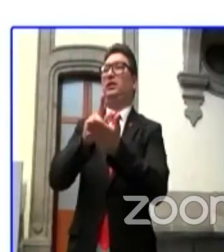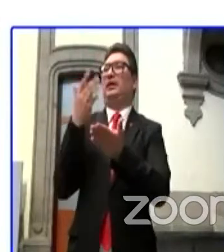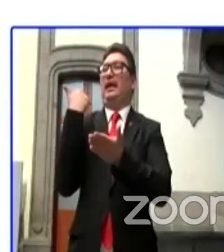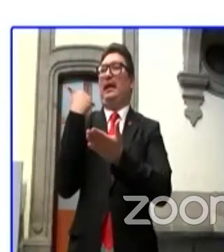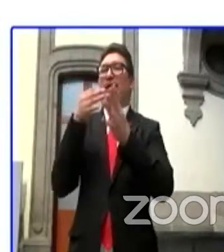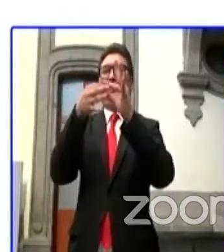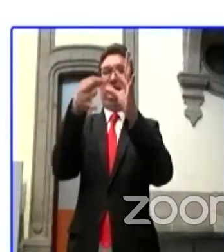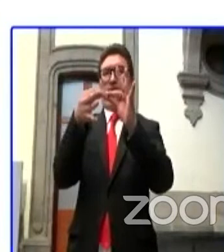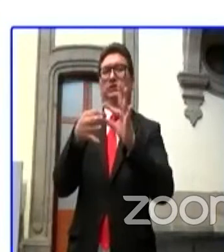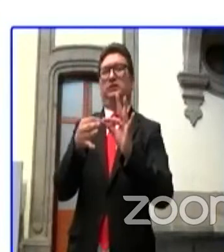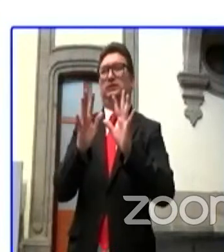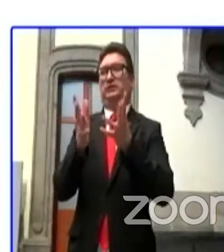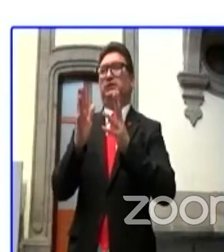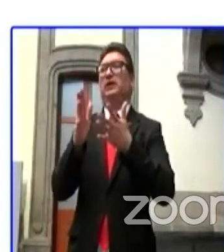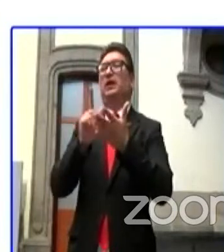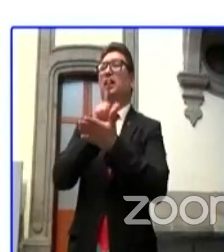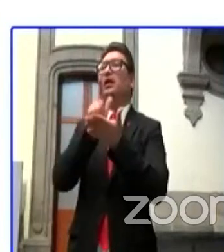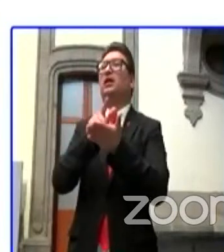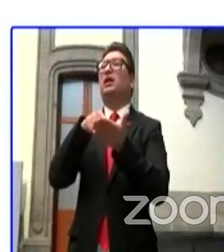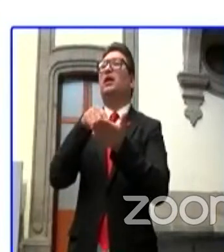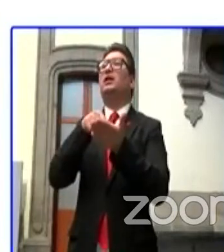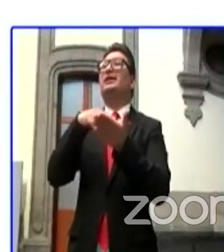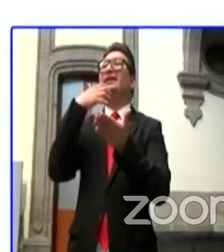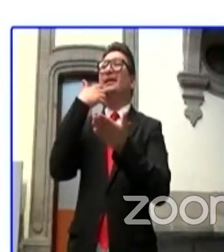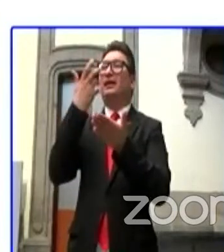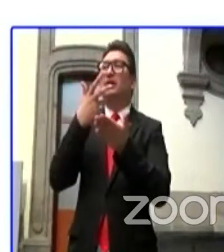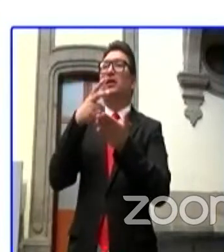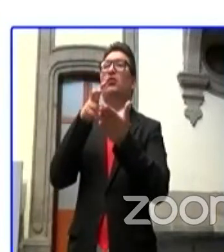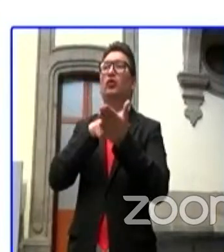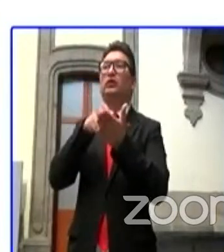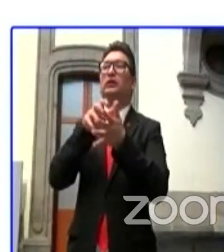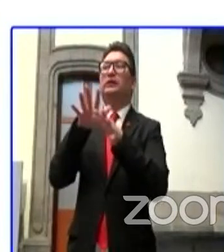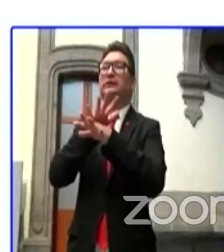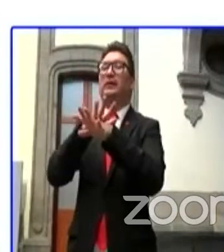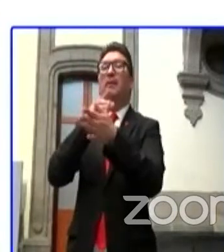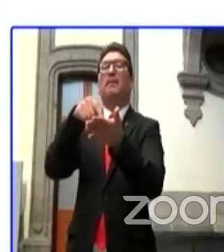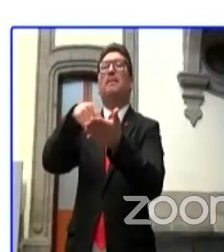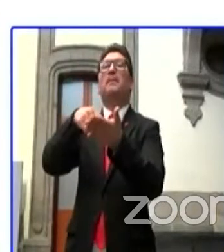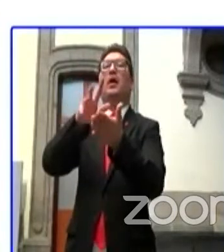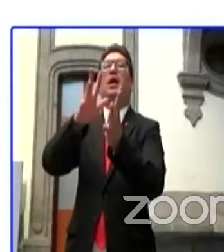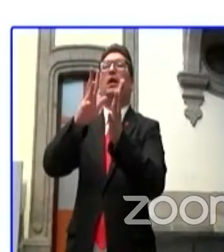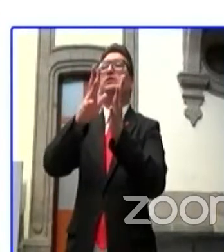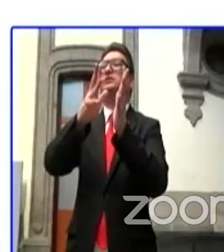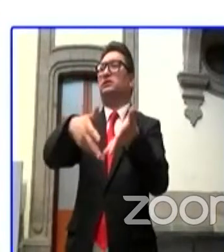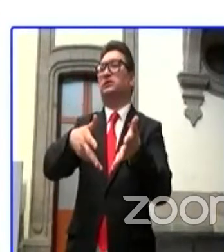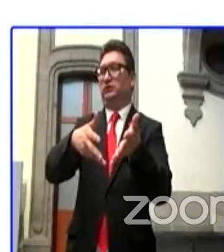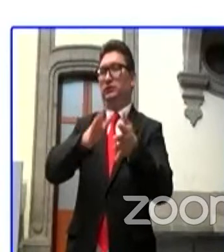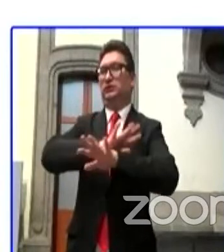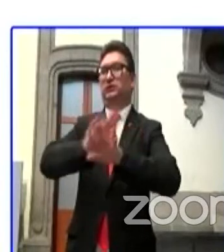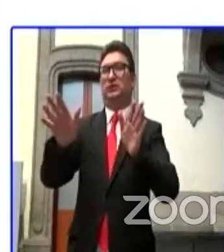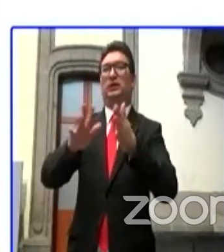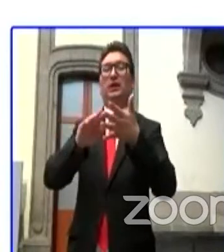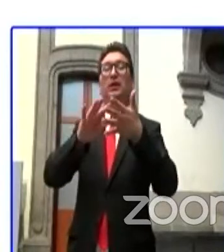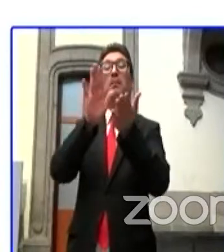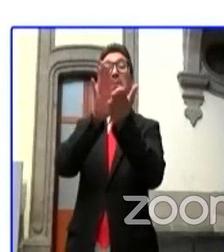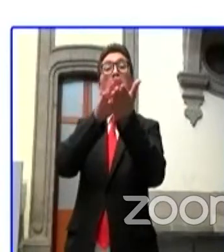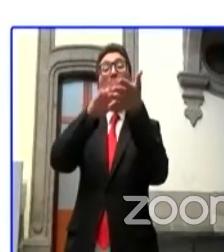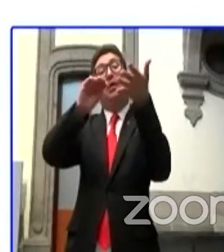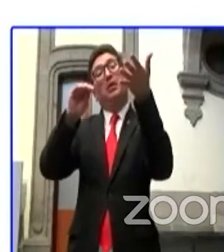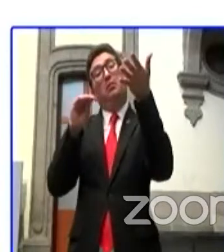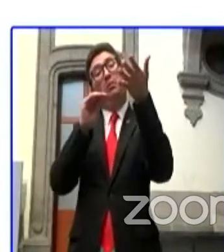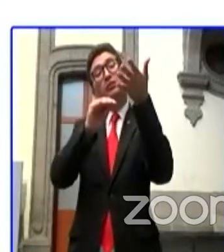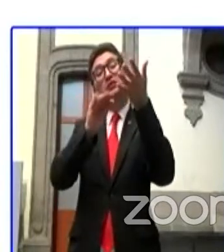un momento, los lineamientos que queden ya realmente, no solamente se quede plasmado en un documento, sino